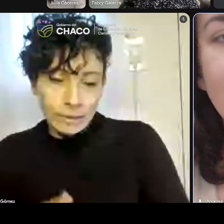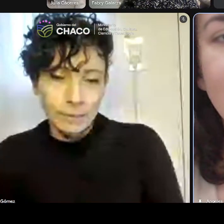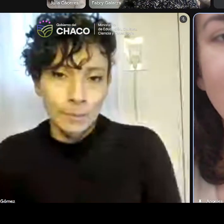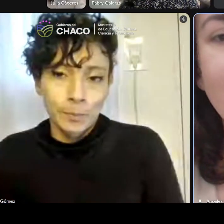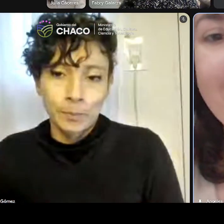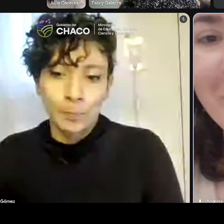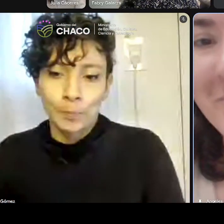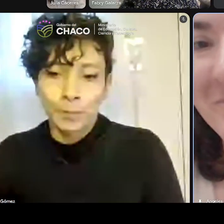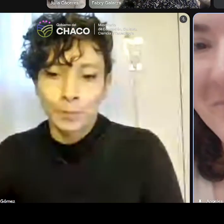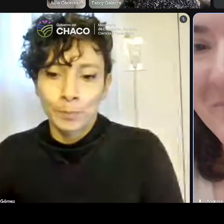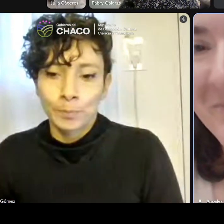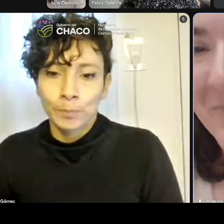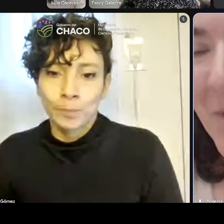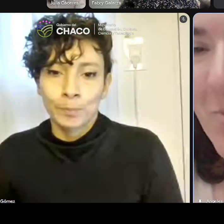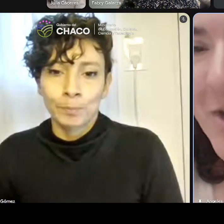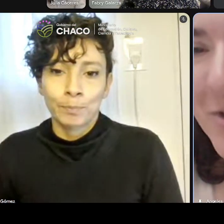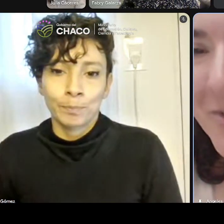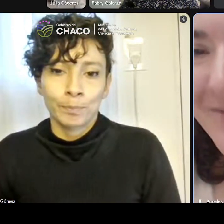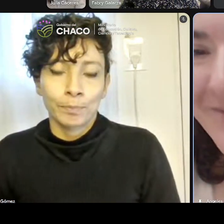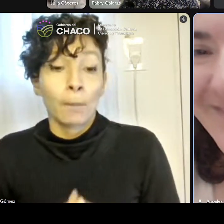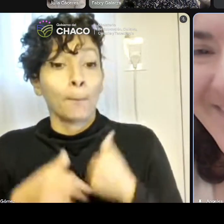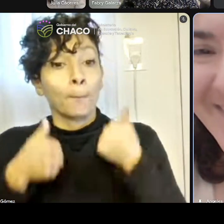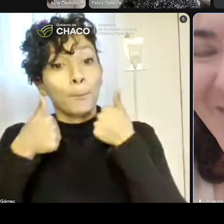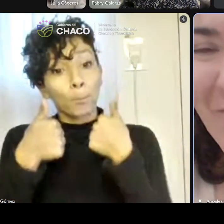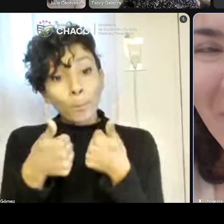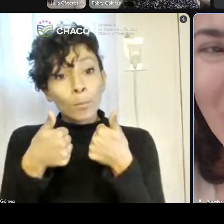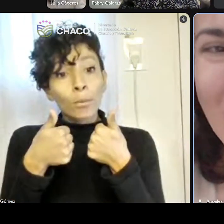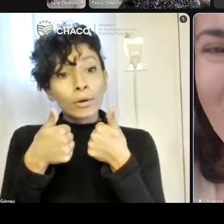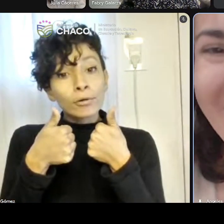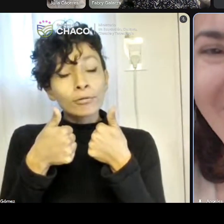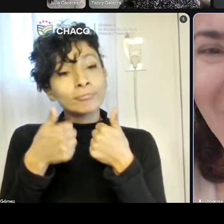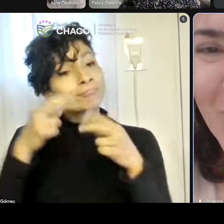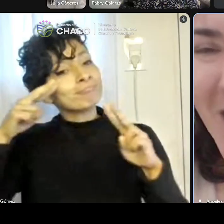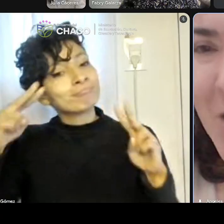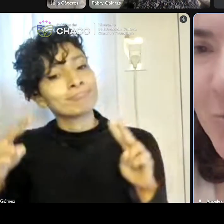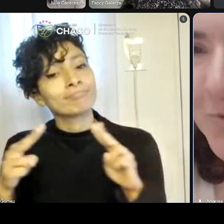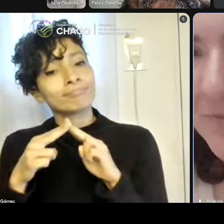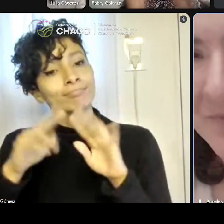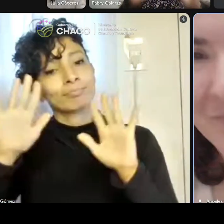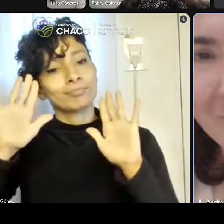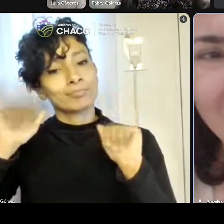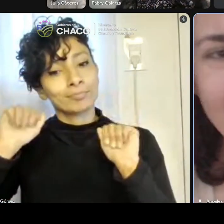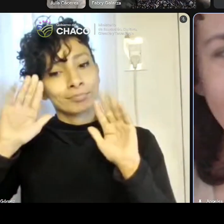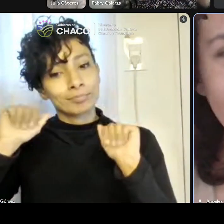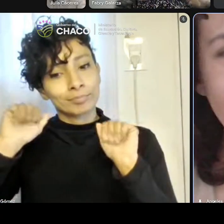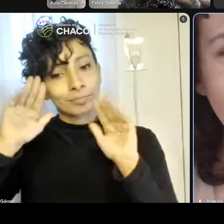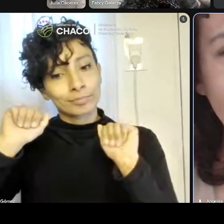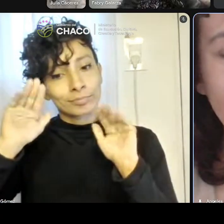Bueno, nos vemos. Chau, chau.